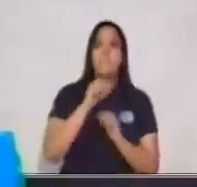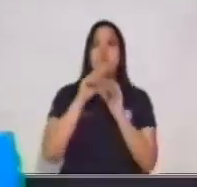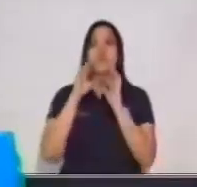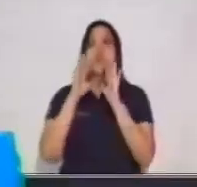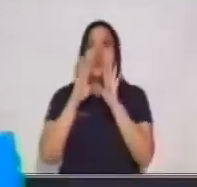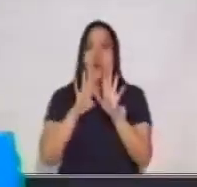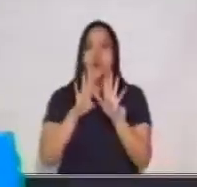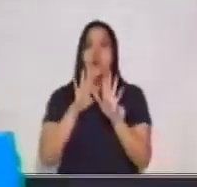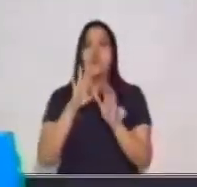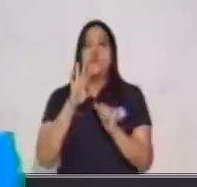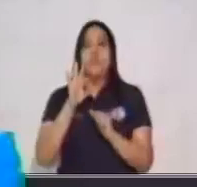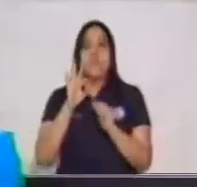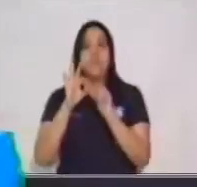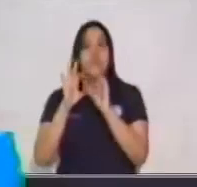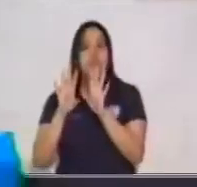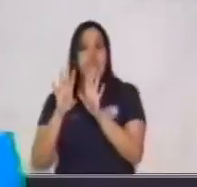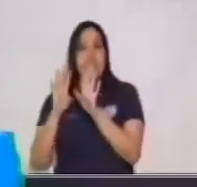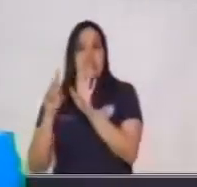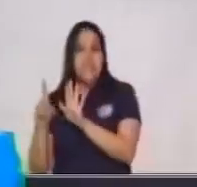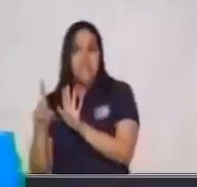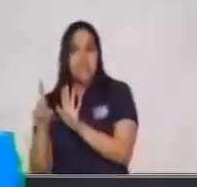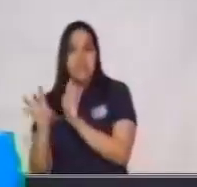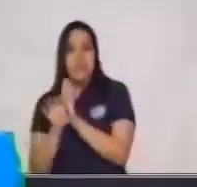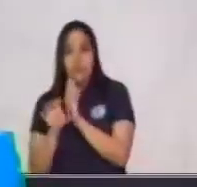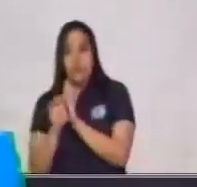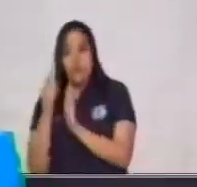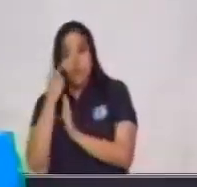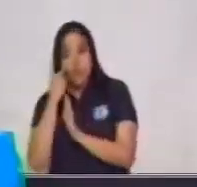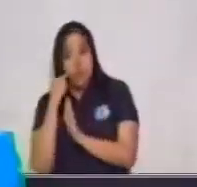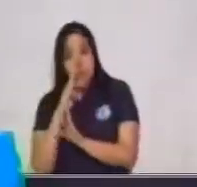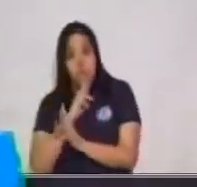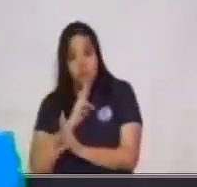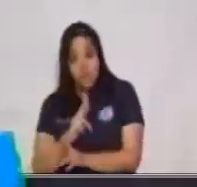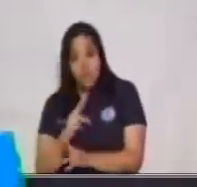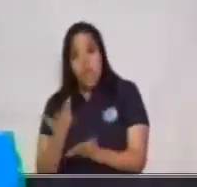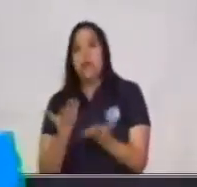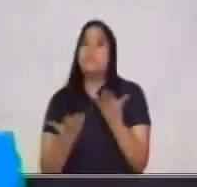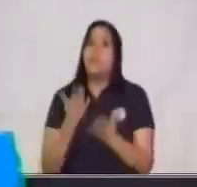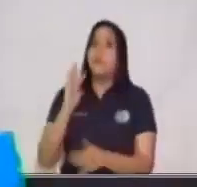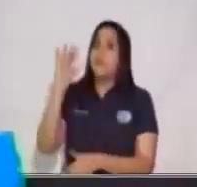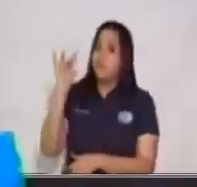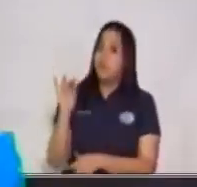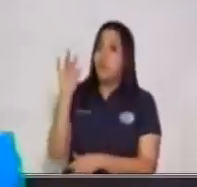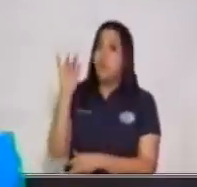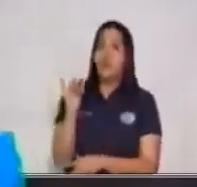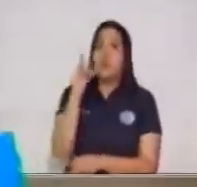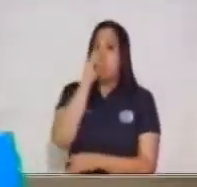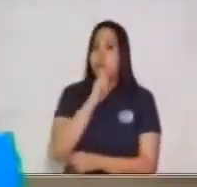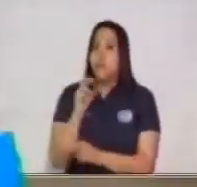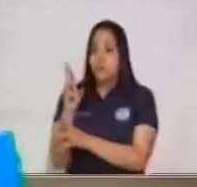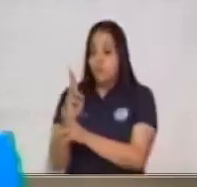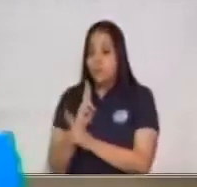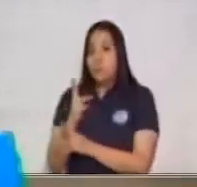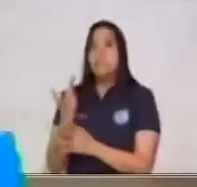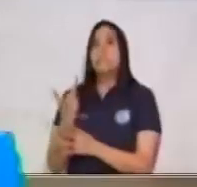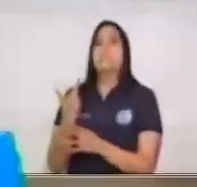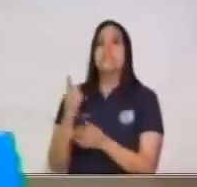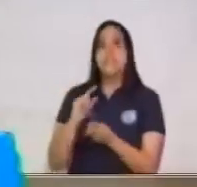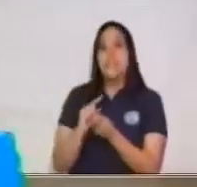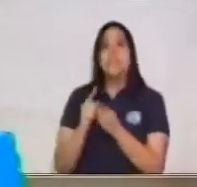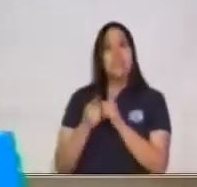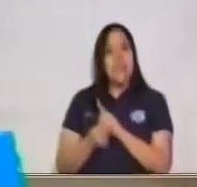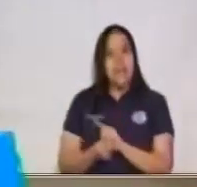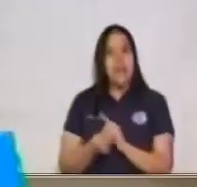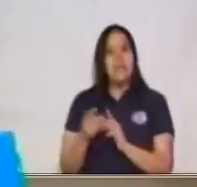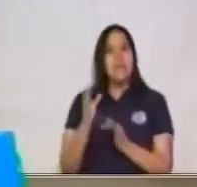0.9396. Si no te da este resultado, tu calculadora seguramente la tienes configurada en otro valor que puede ser